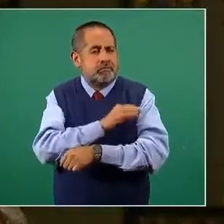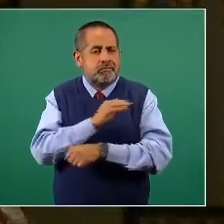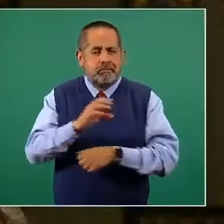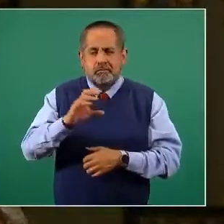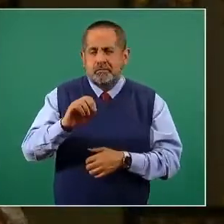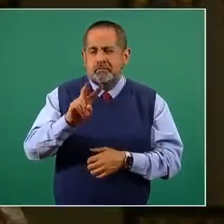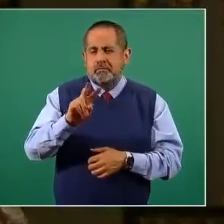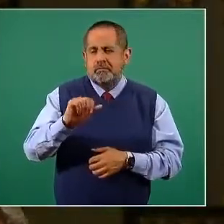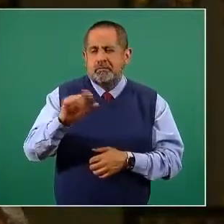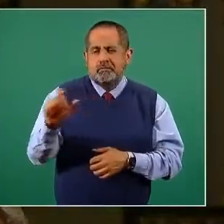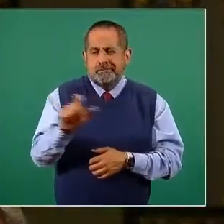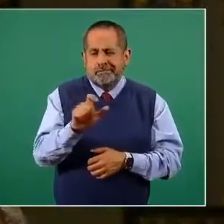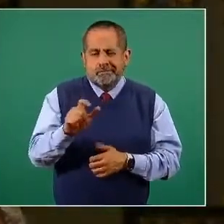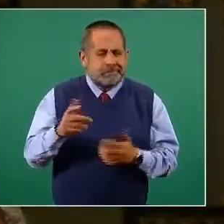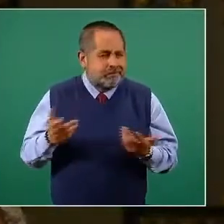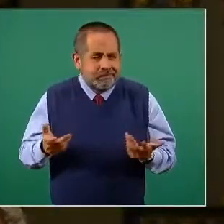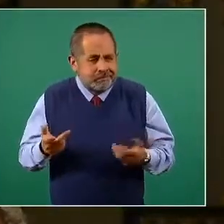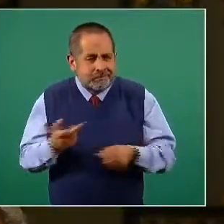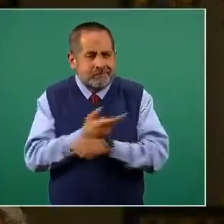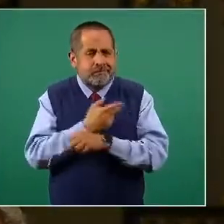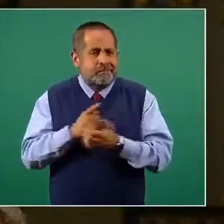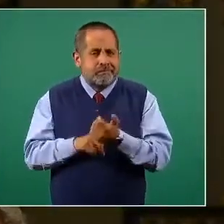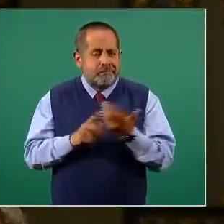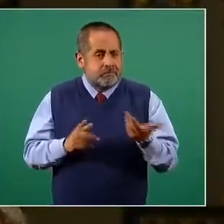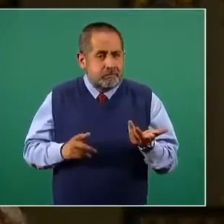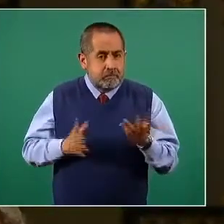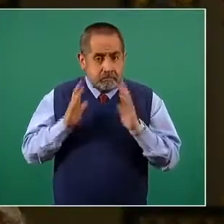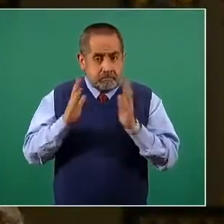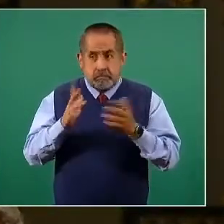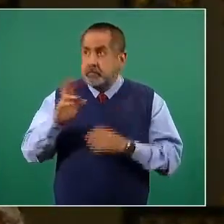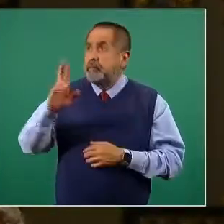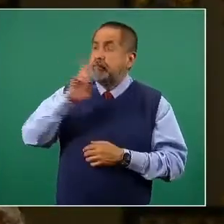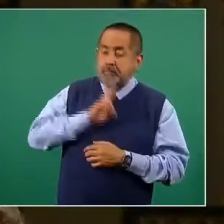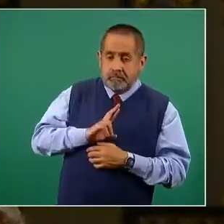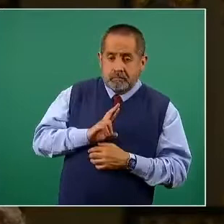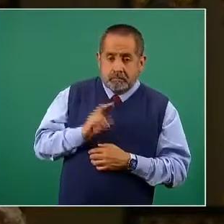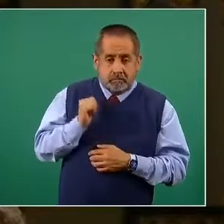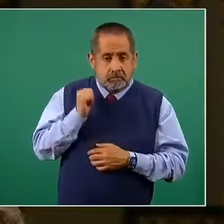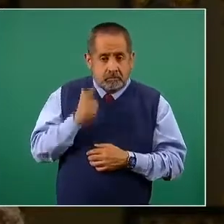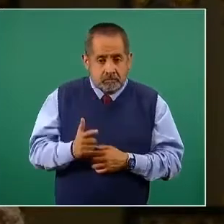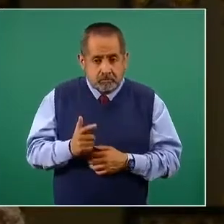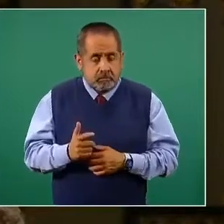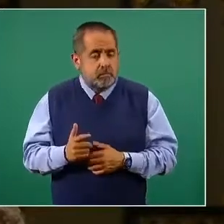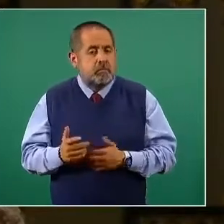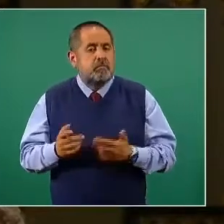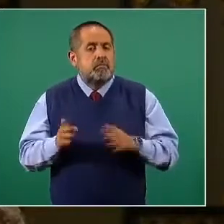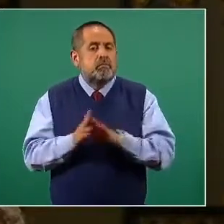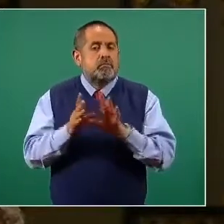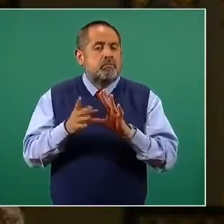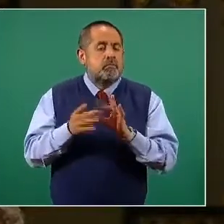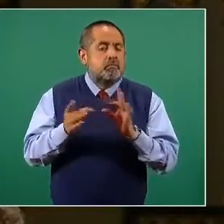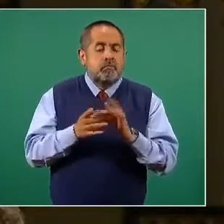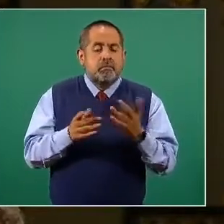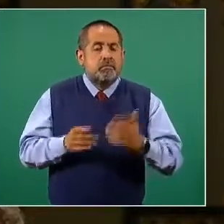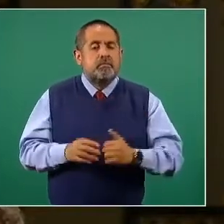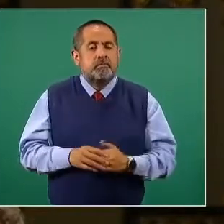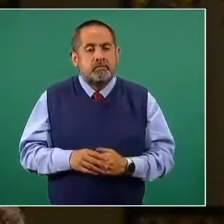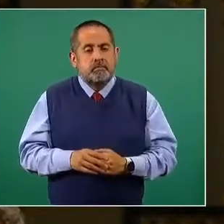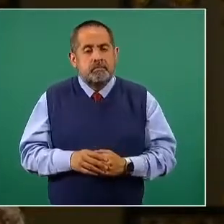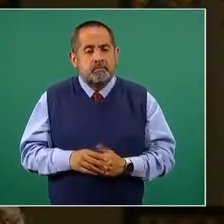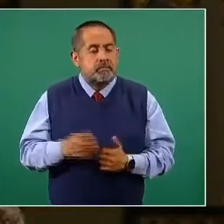el sistema COVAX. Quisiera saber si obtuvieron respuesta ya el día de hoy o